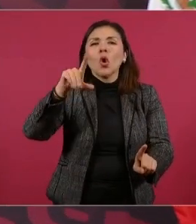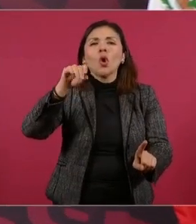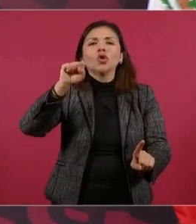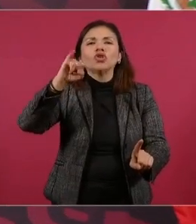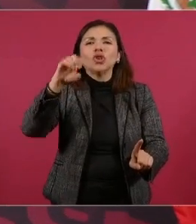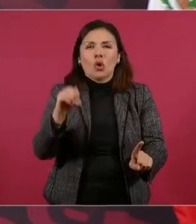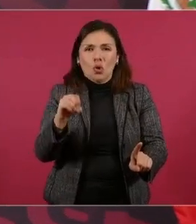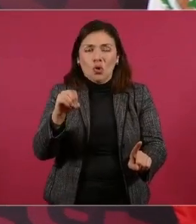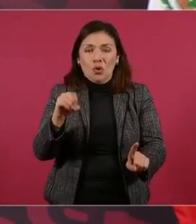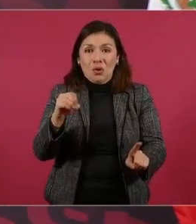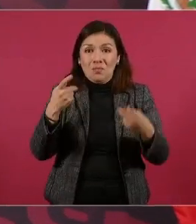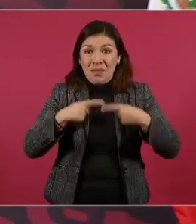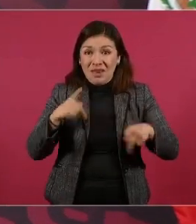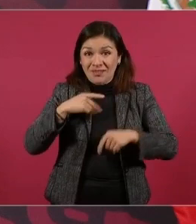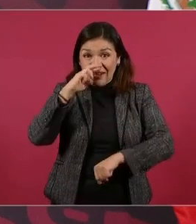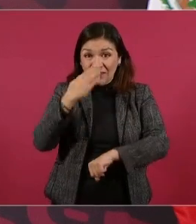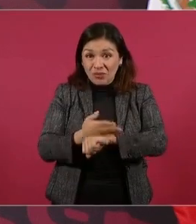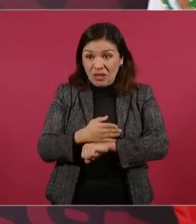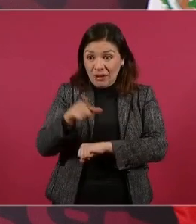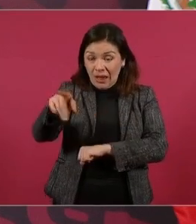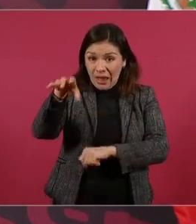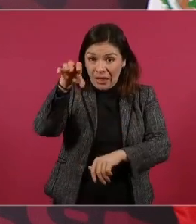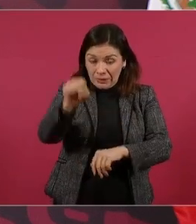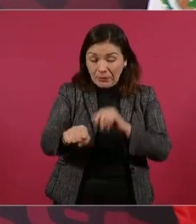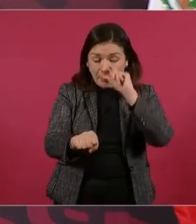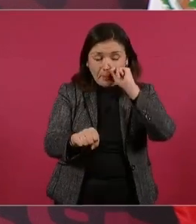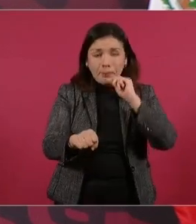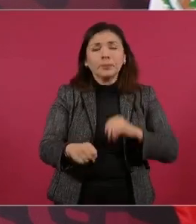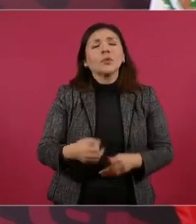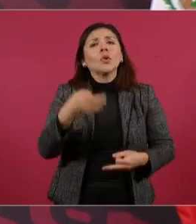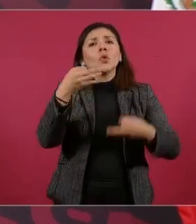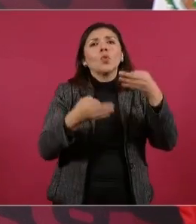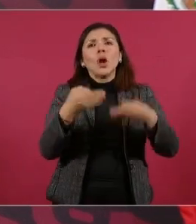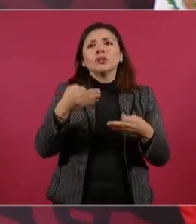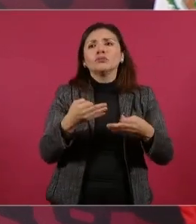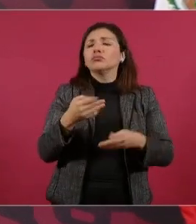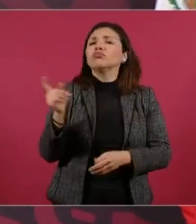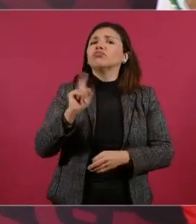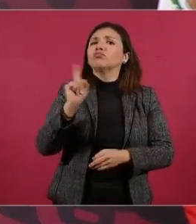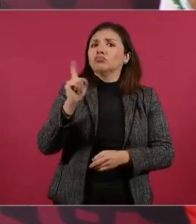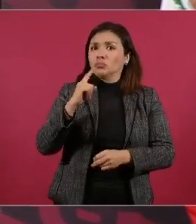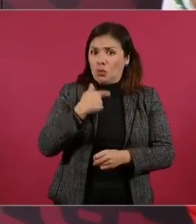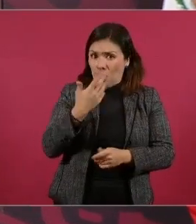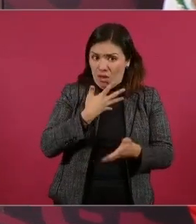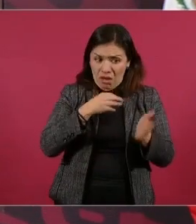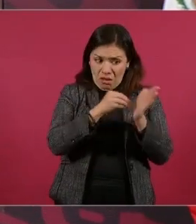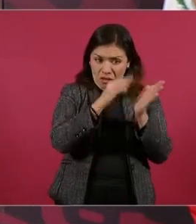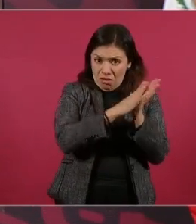Colosio y el juez niega la orden de aprensión